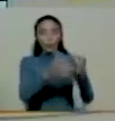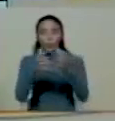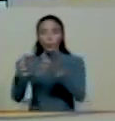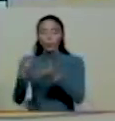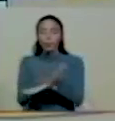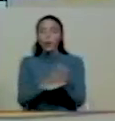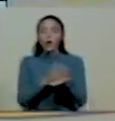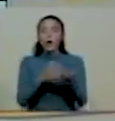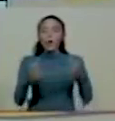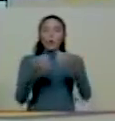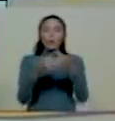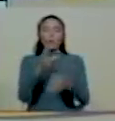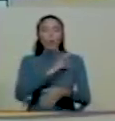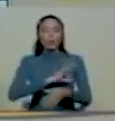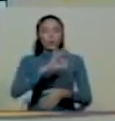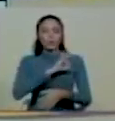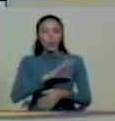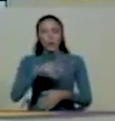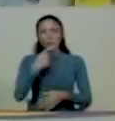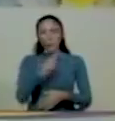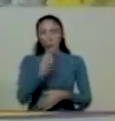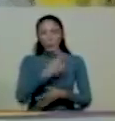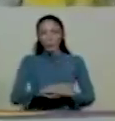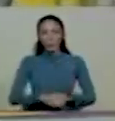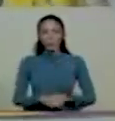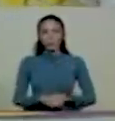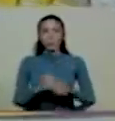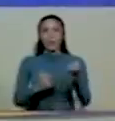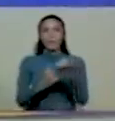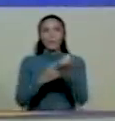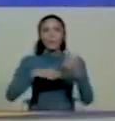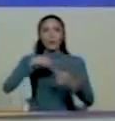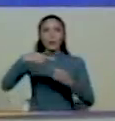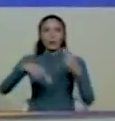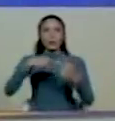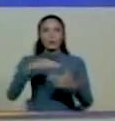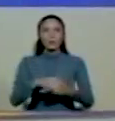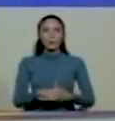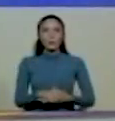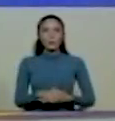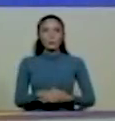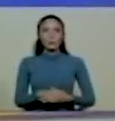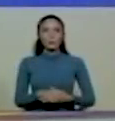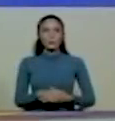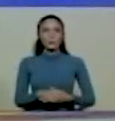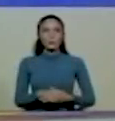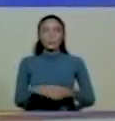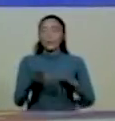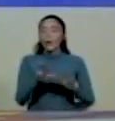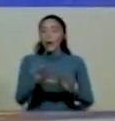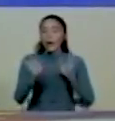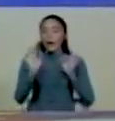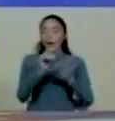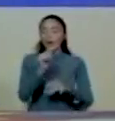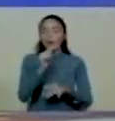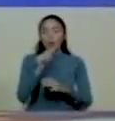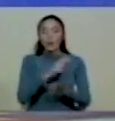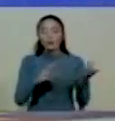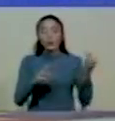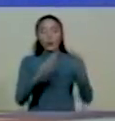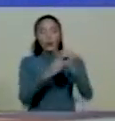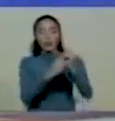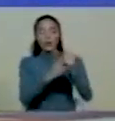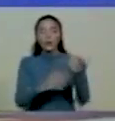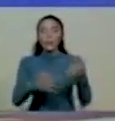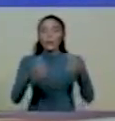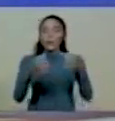poderoso movimiento sociopolítico nacional y elegir a sus delegados y voceros por estado,